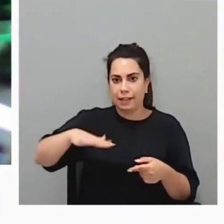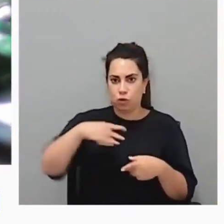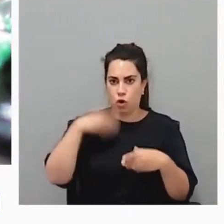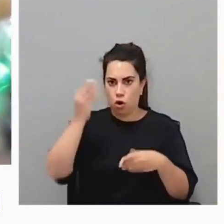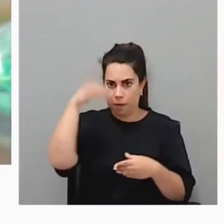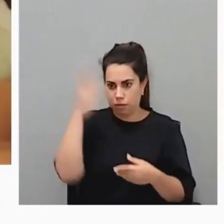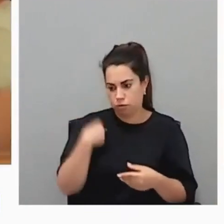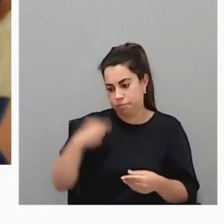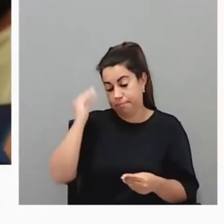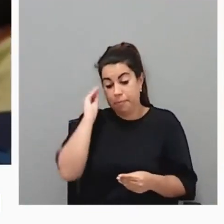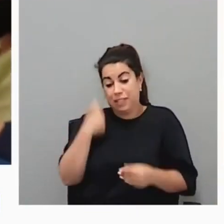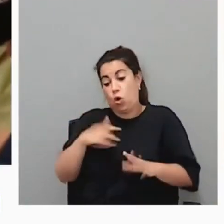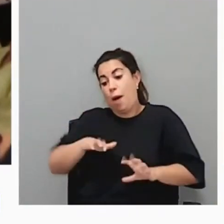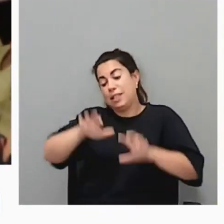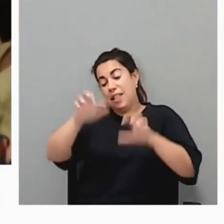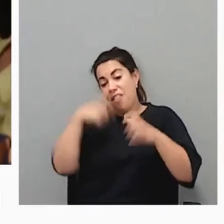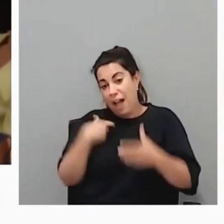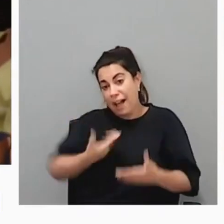más significativo.